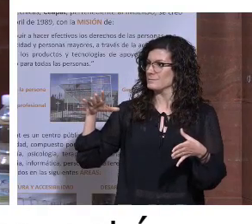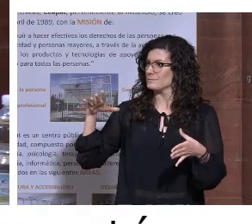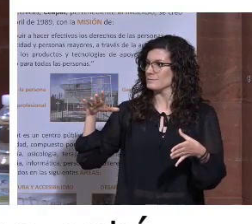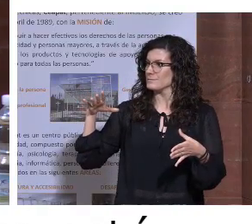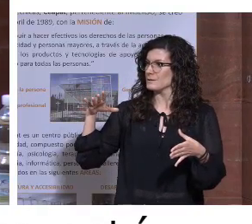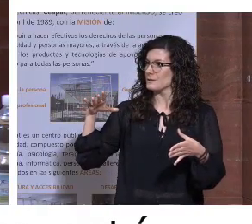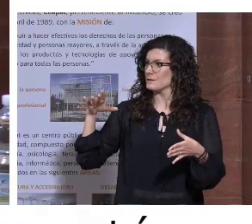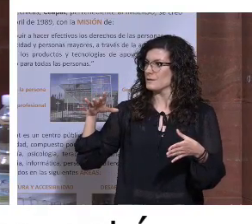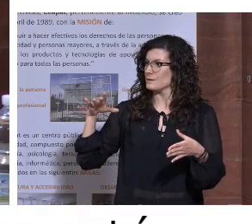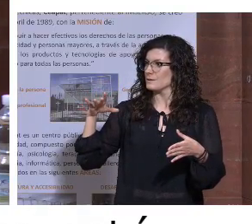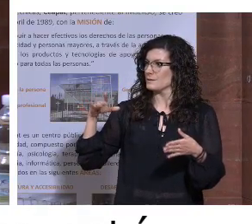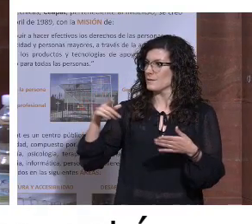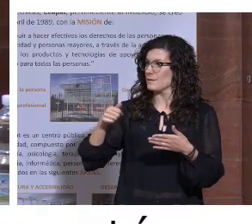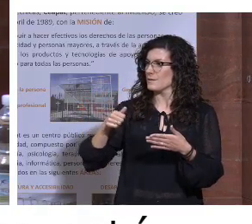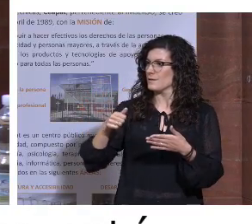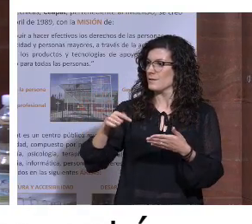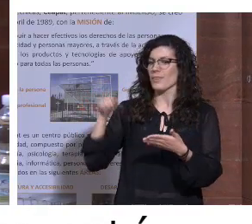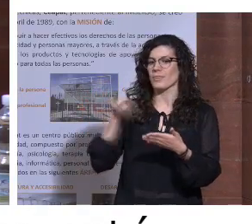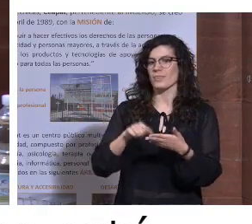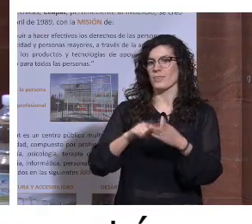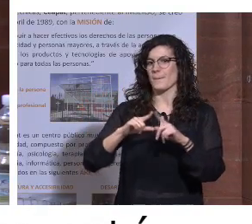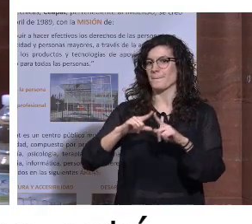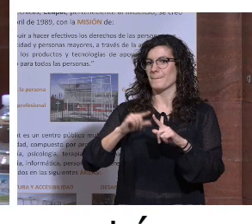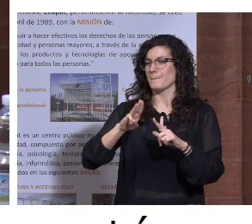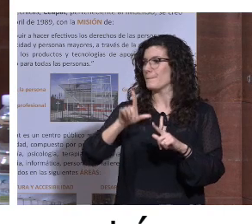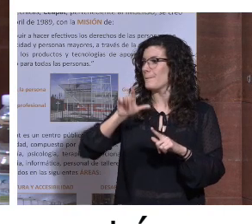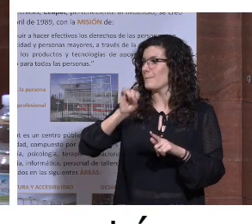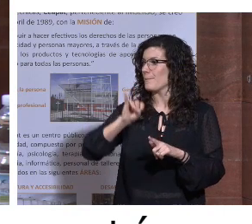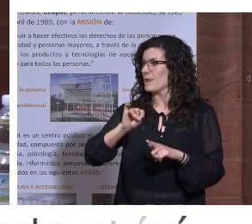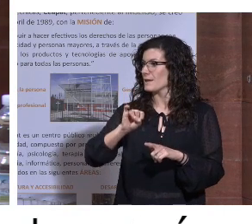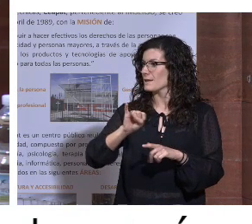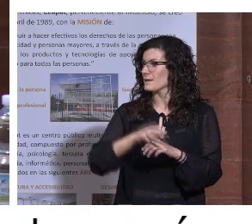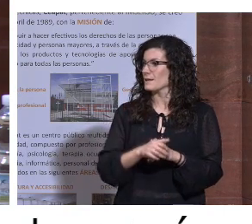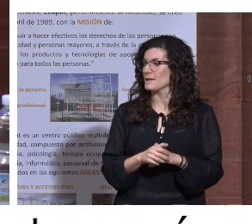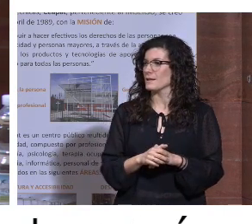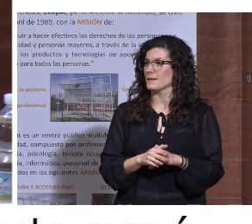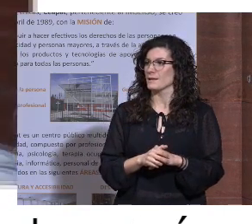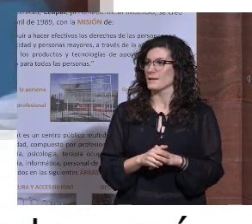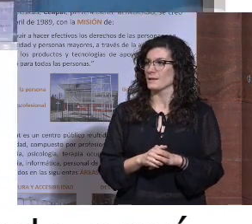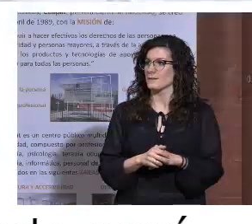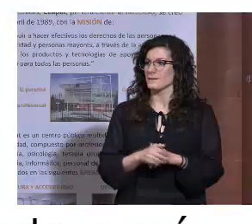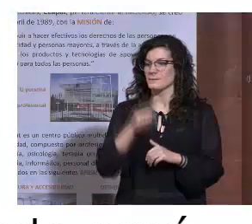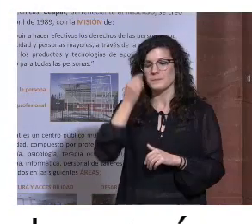Sí, cuando le dé a qué. Está en play. Está en play, ¿eh? Está en play.